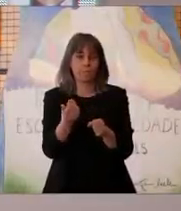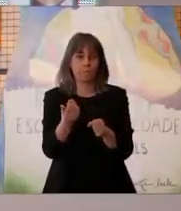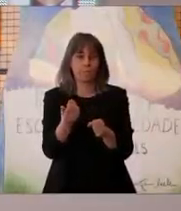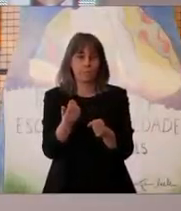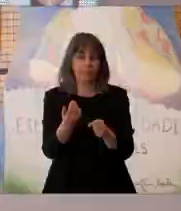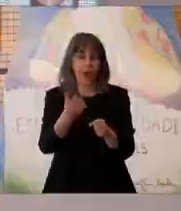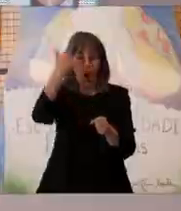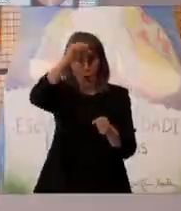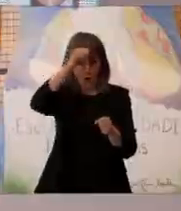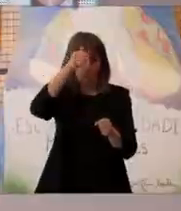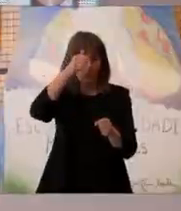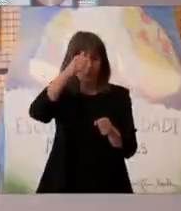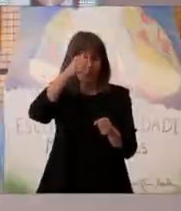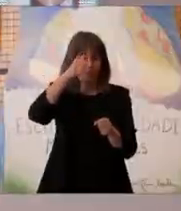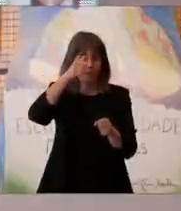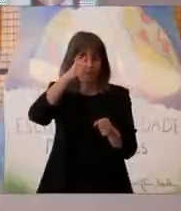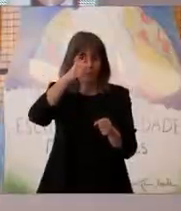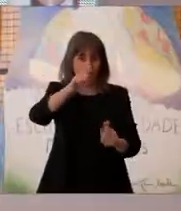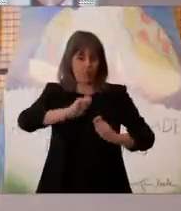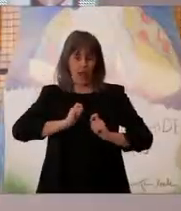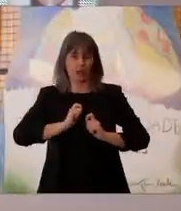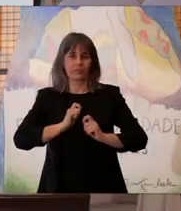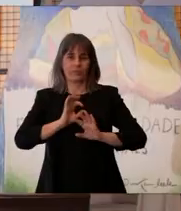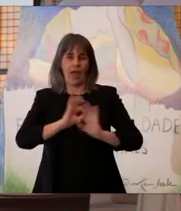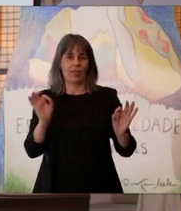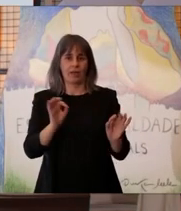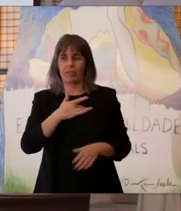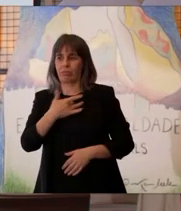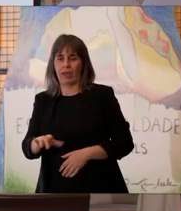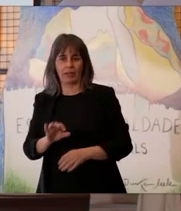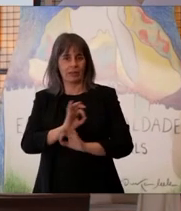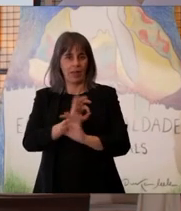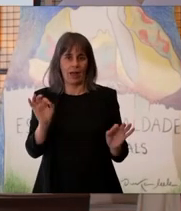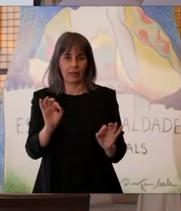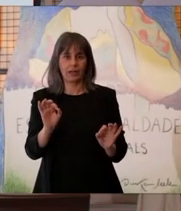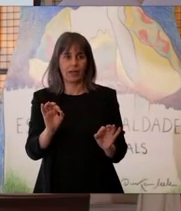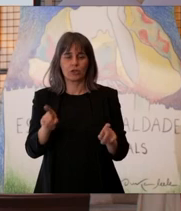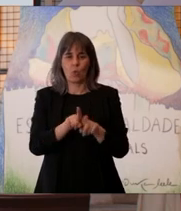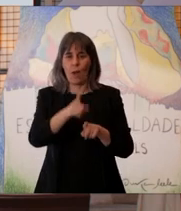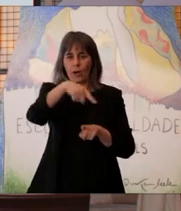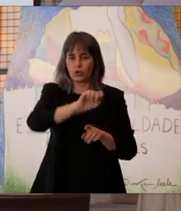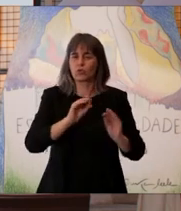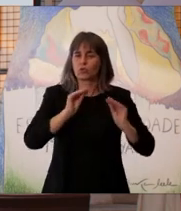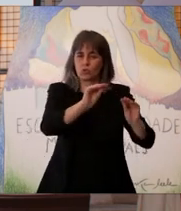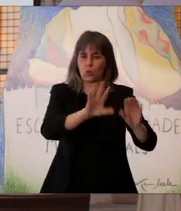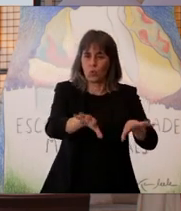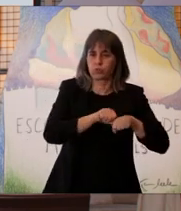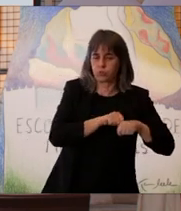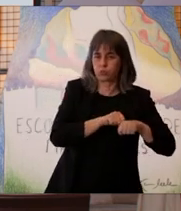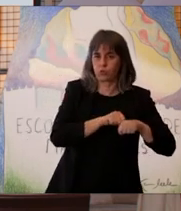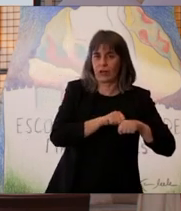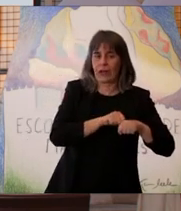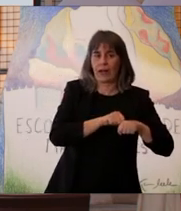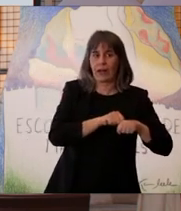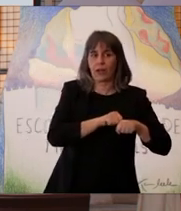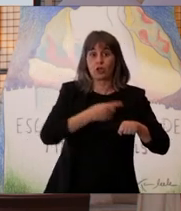que los hombres no ceden y por lo tanto como les pertenece nosotras cuando estamos somos como